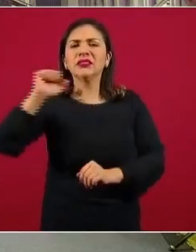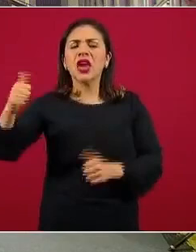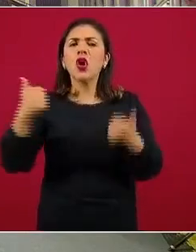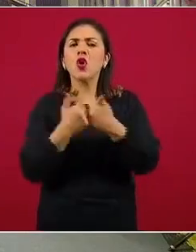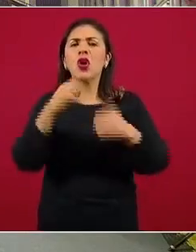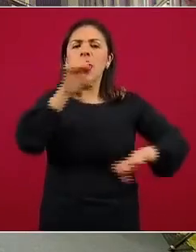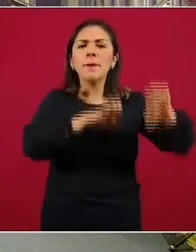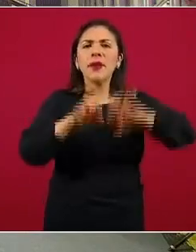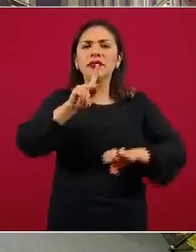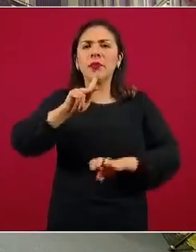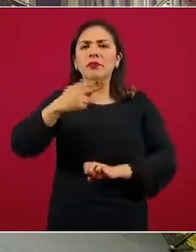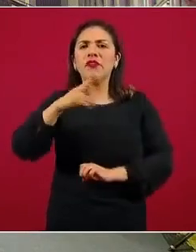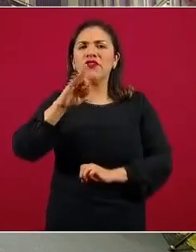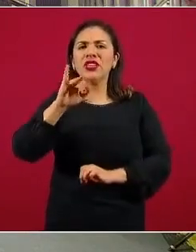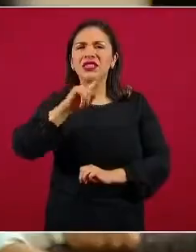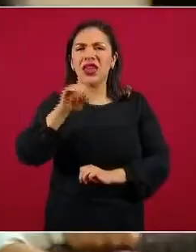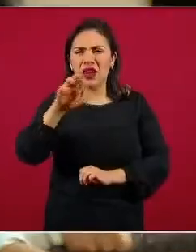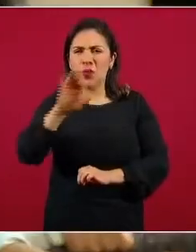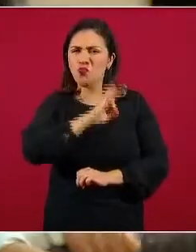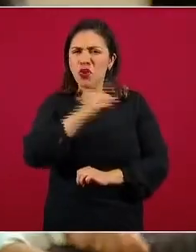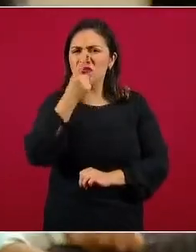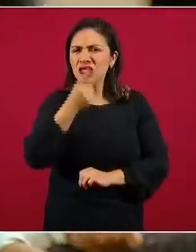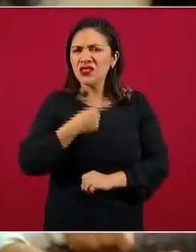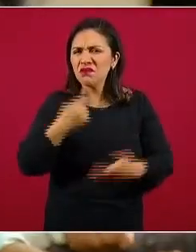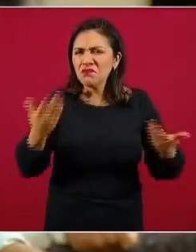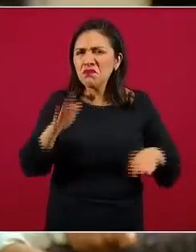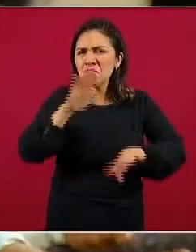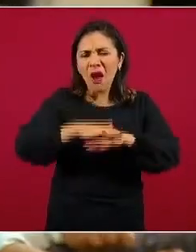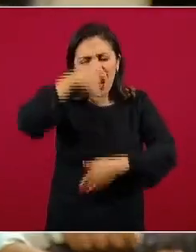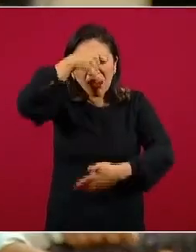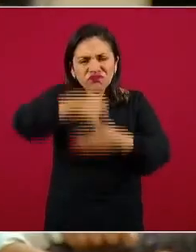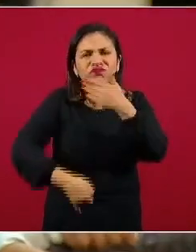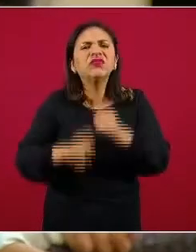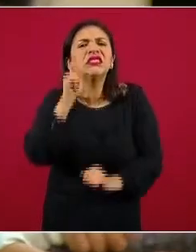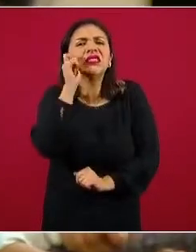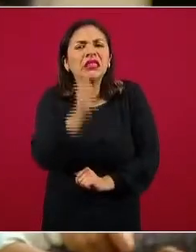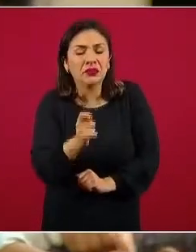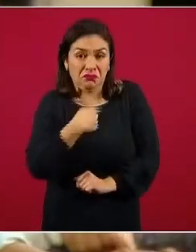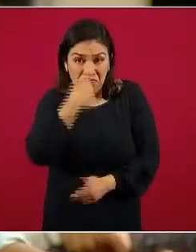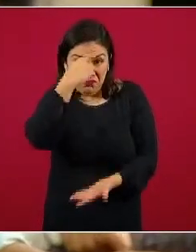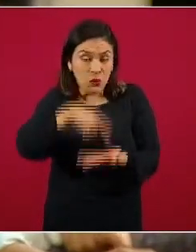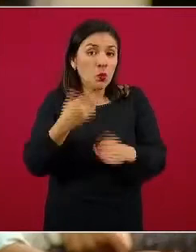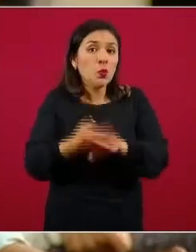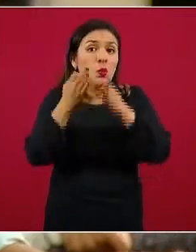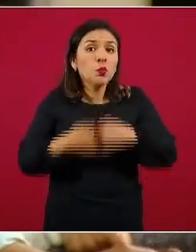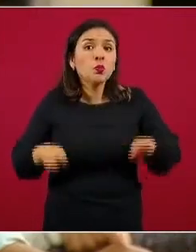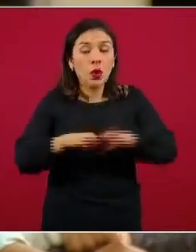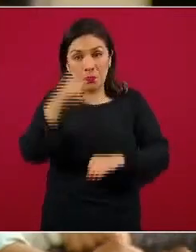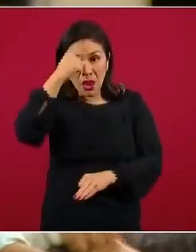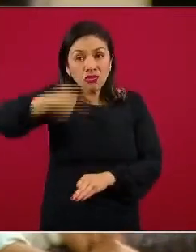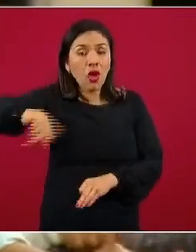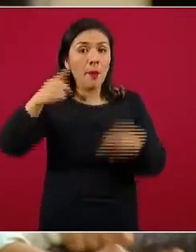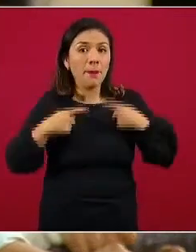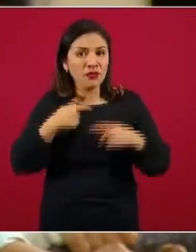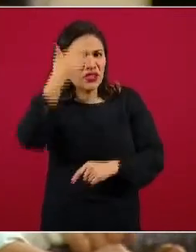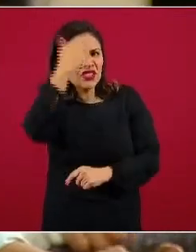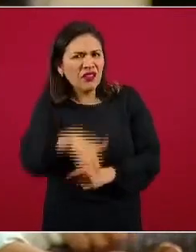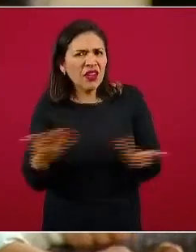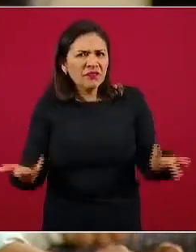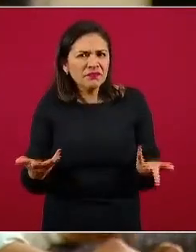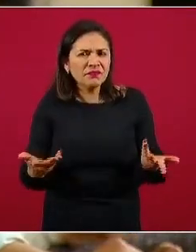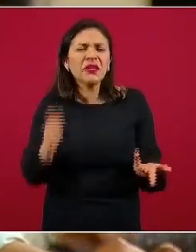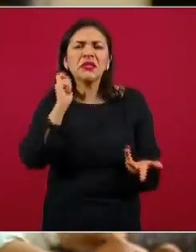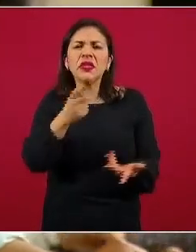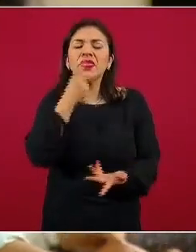Pfizer, me gustaría si nos puede dar algunos detalles, creo que es importante también para la población. Se habla